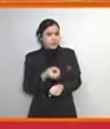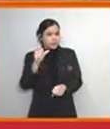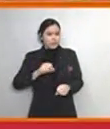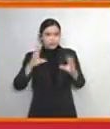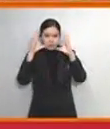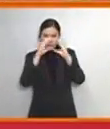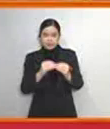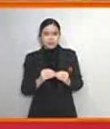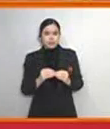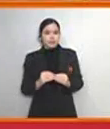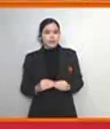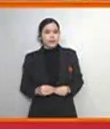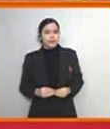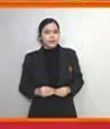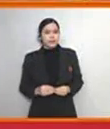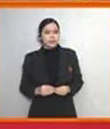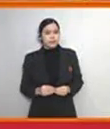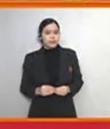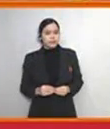es...